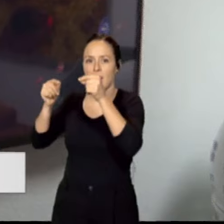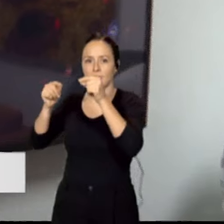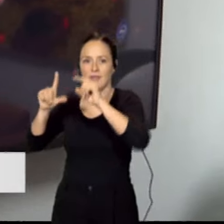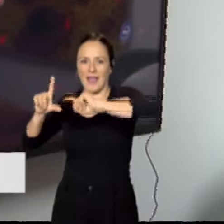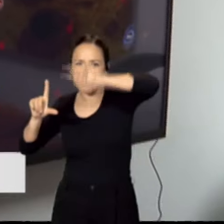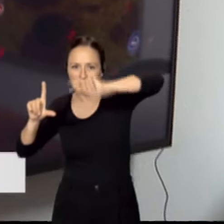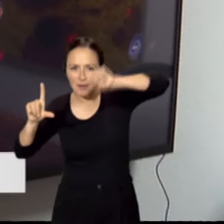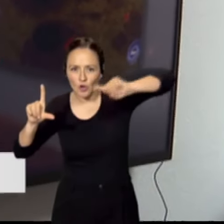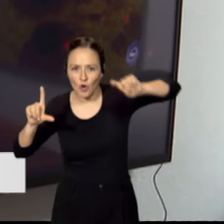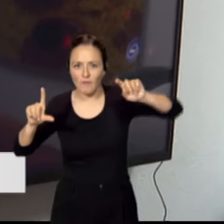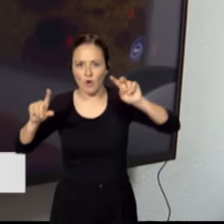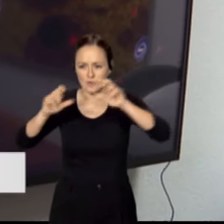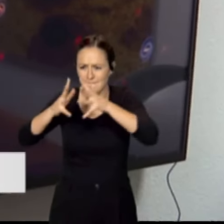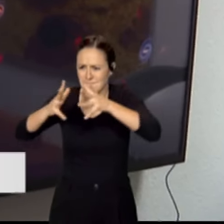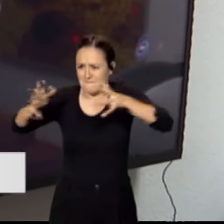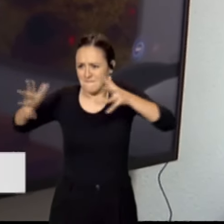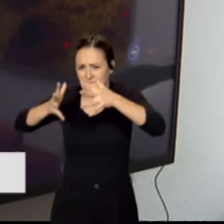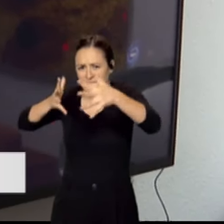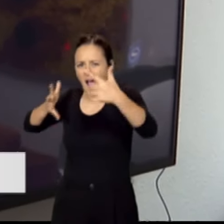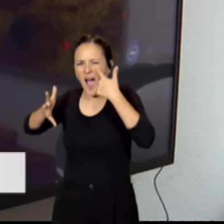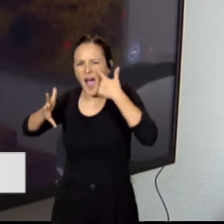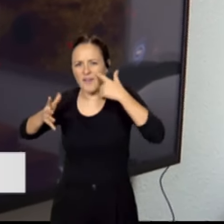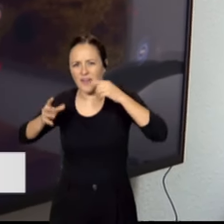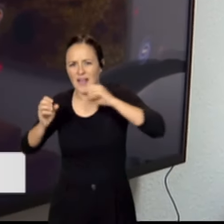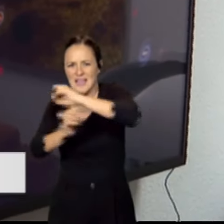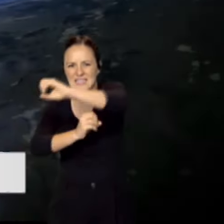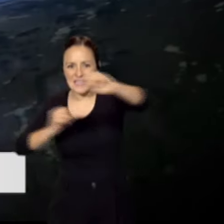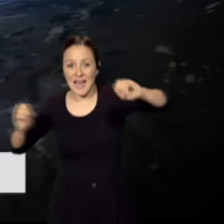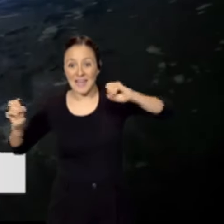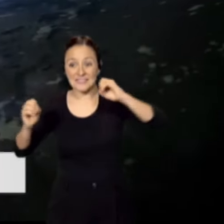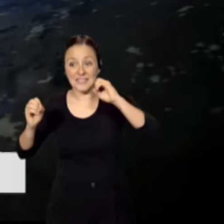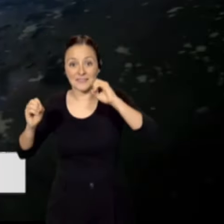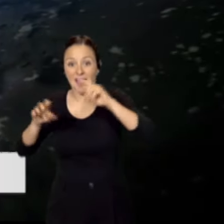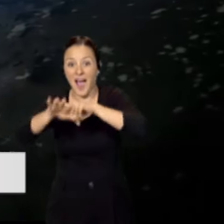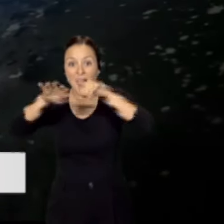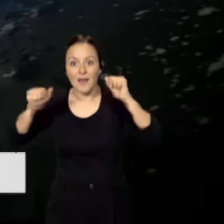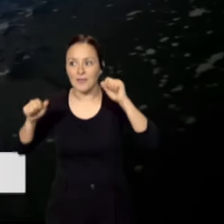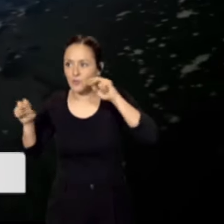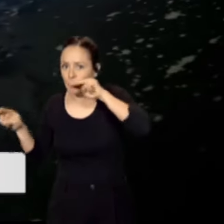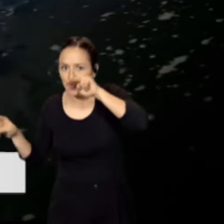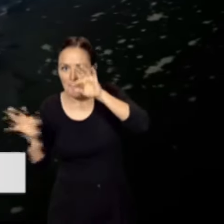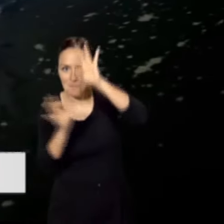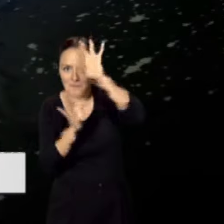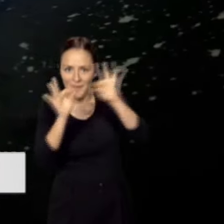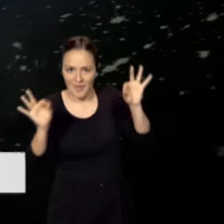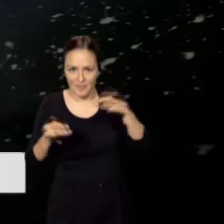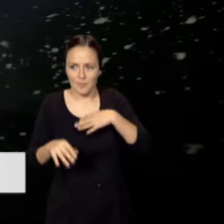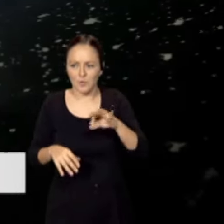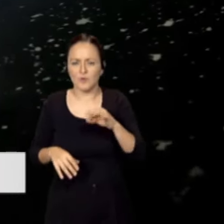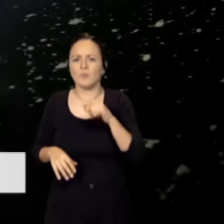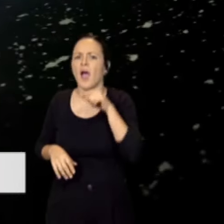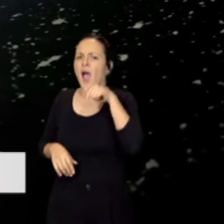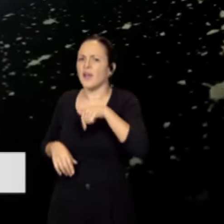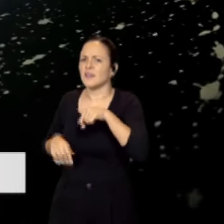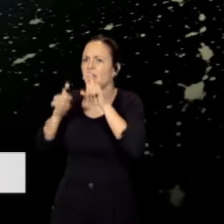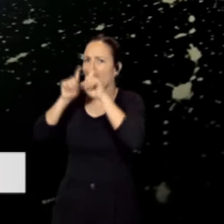enorme que eh nos da medidas para esos 5,000 galaxias a la vez en qué ha consistido la participación del instituto de astrofísica de